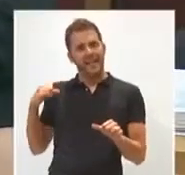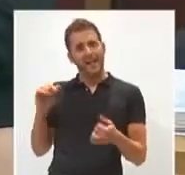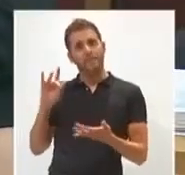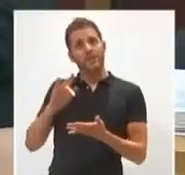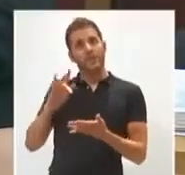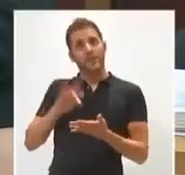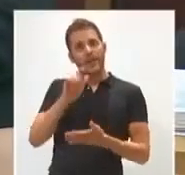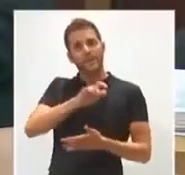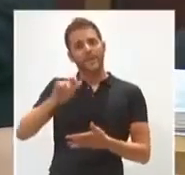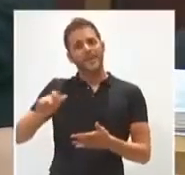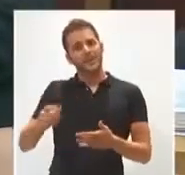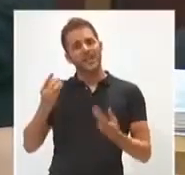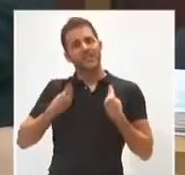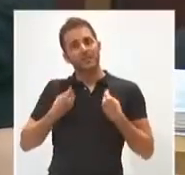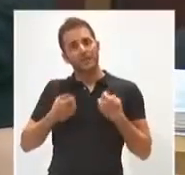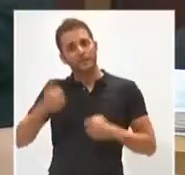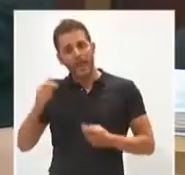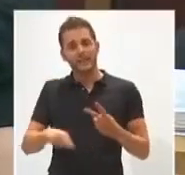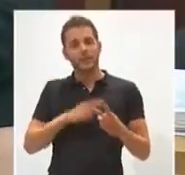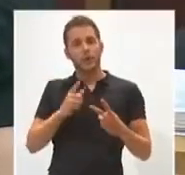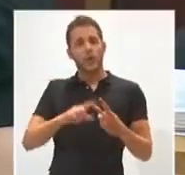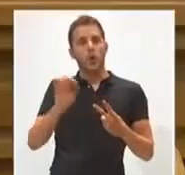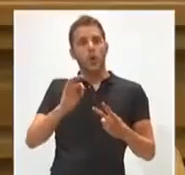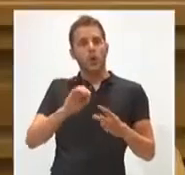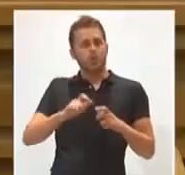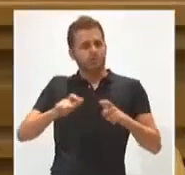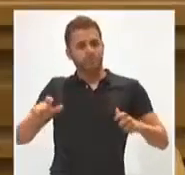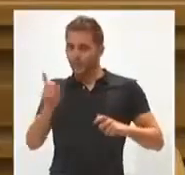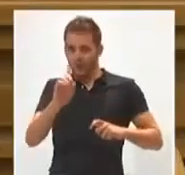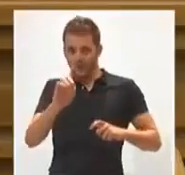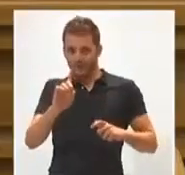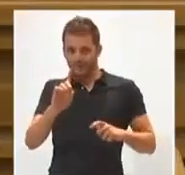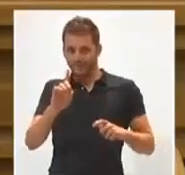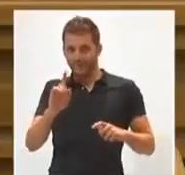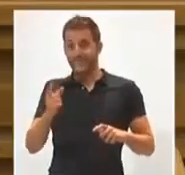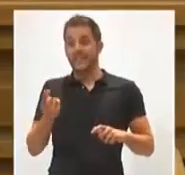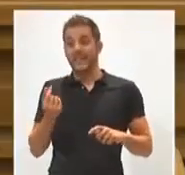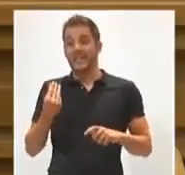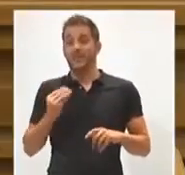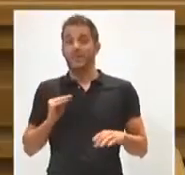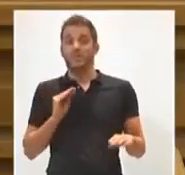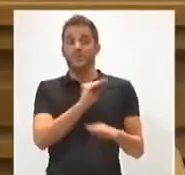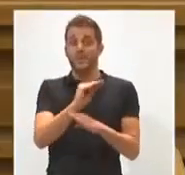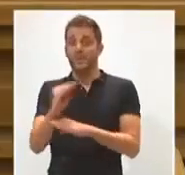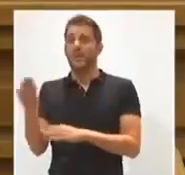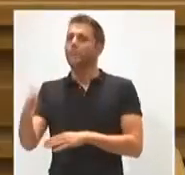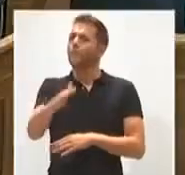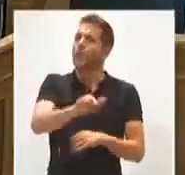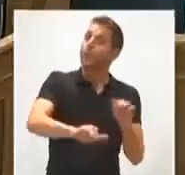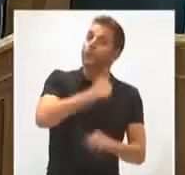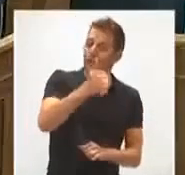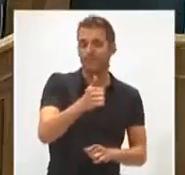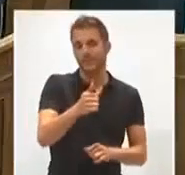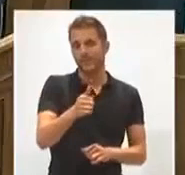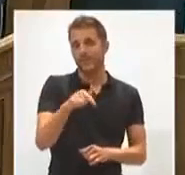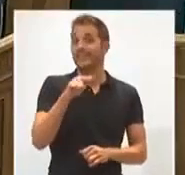tienen más población o los que tienen más escudos en la solapa sino para los que hemos tenido más fallecidos y más casos y esa batalla